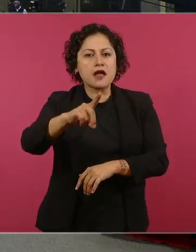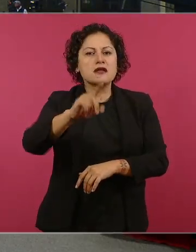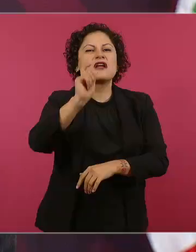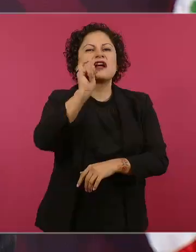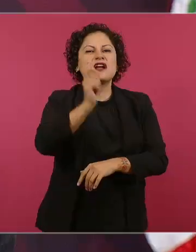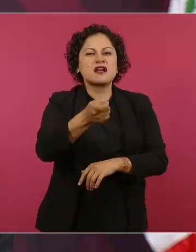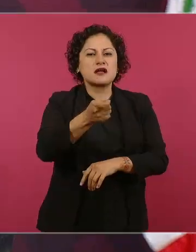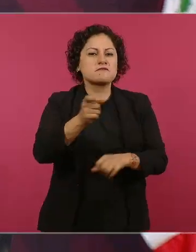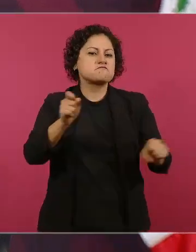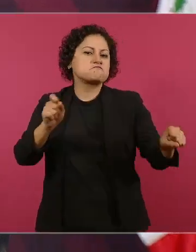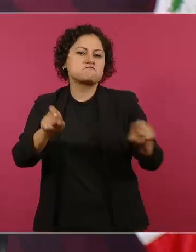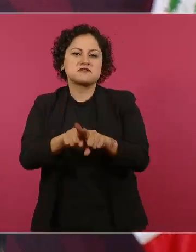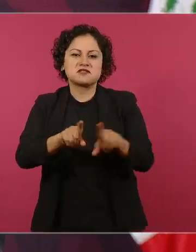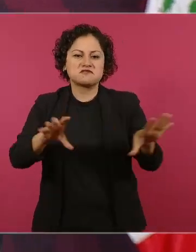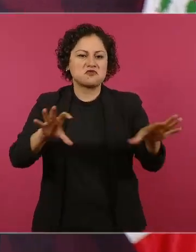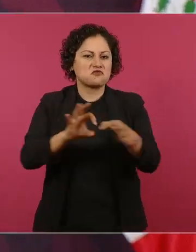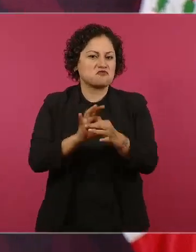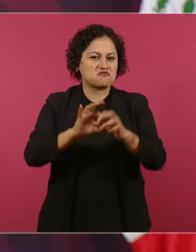instituciones.